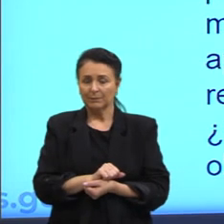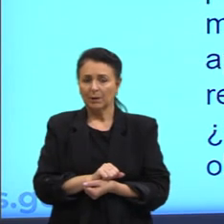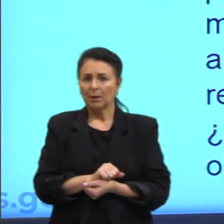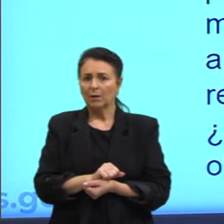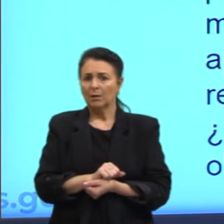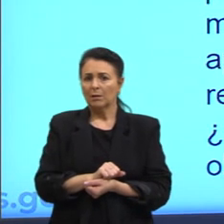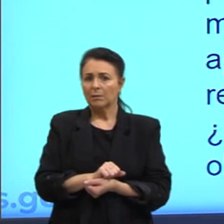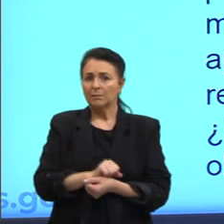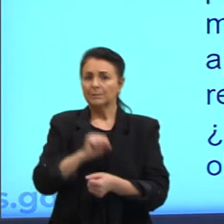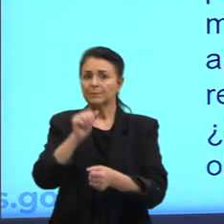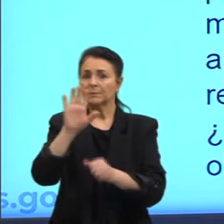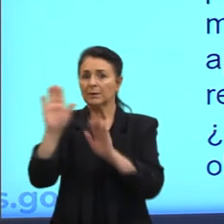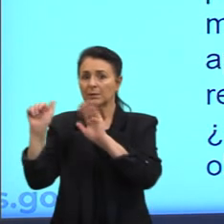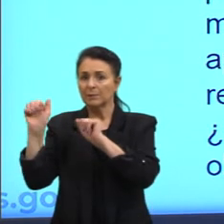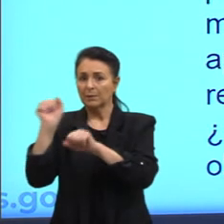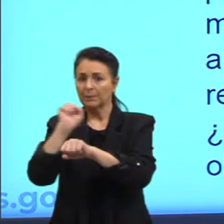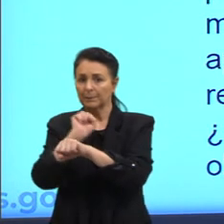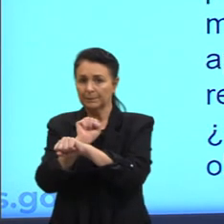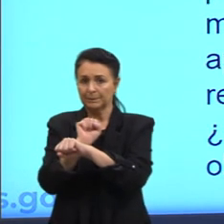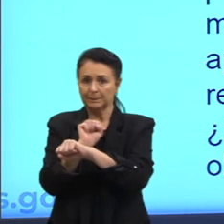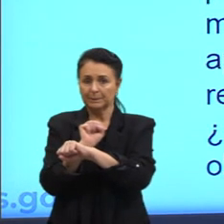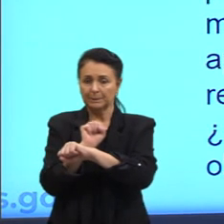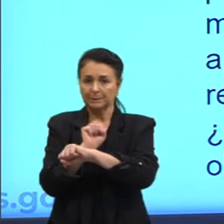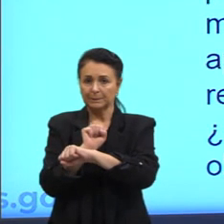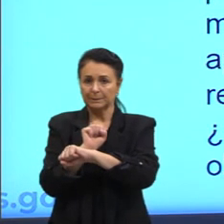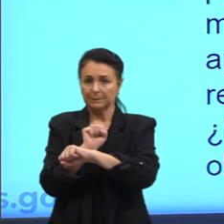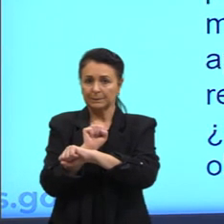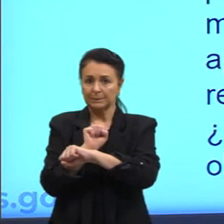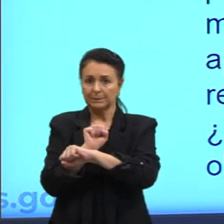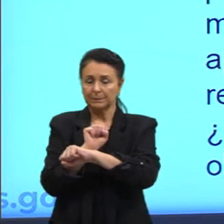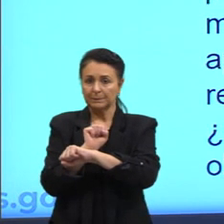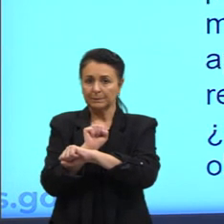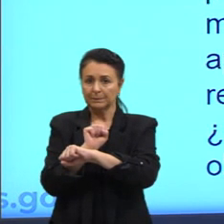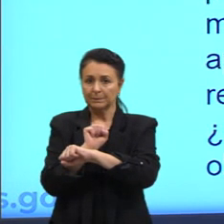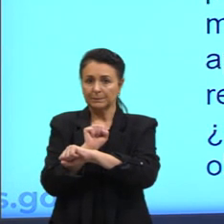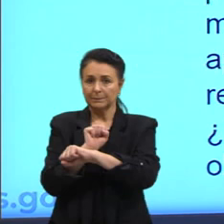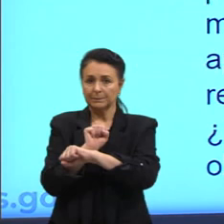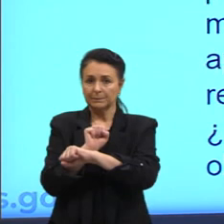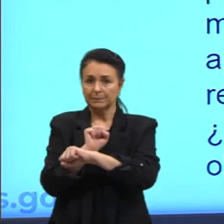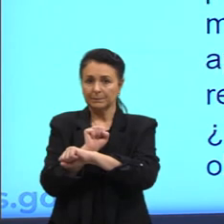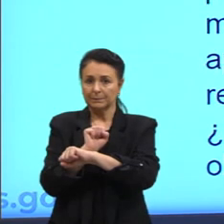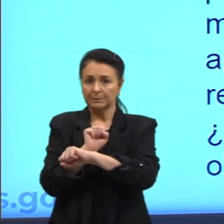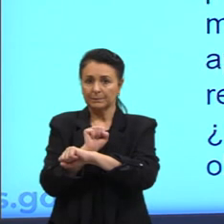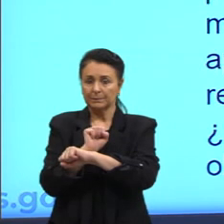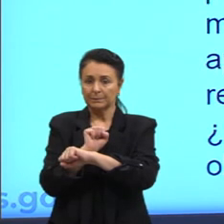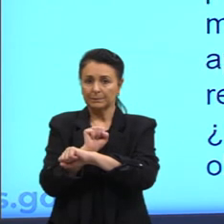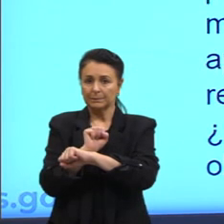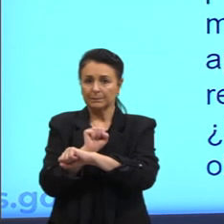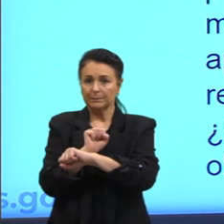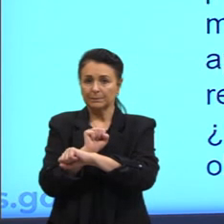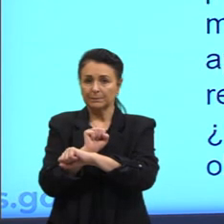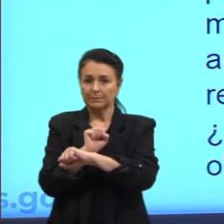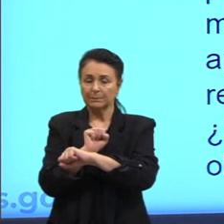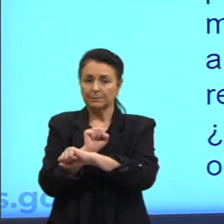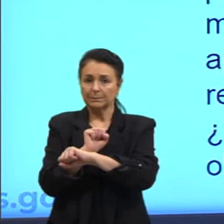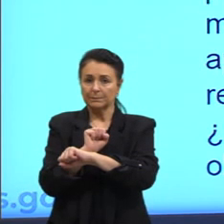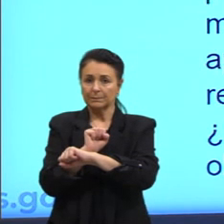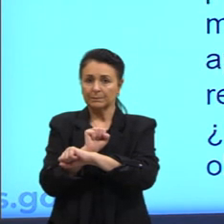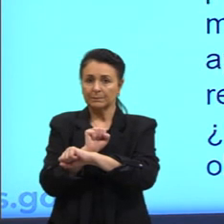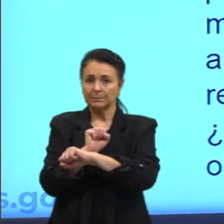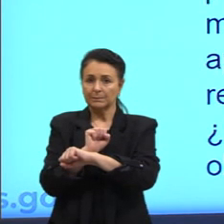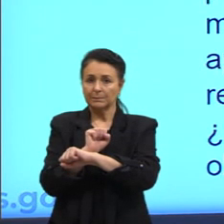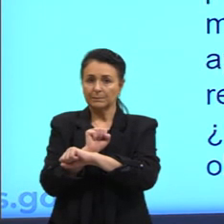ese reciclar o reparar estos productos una vez que han quedado obsoletos ese han roto